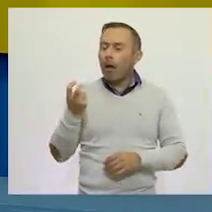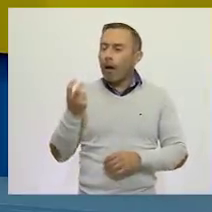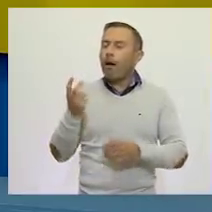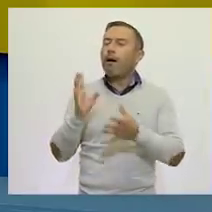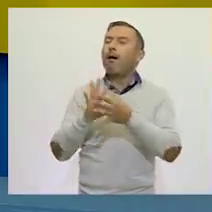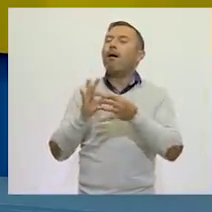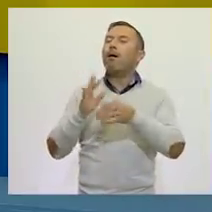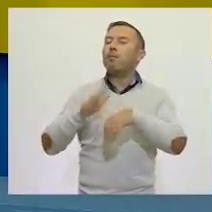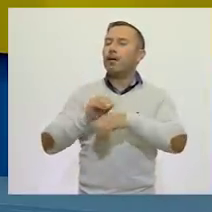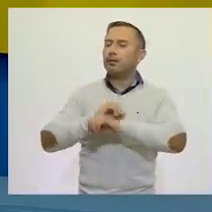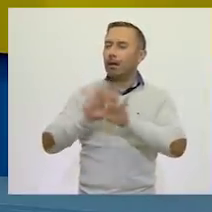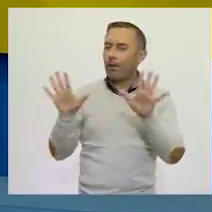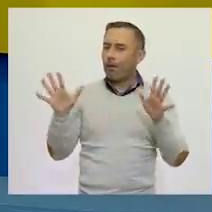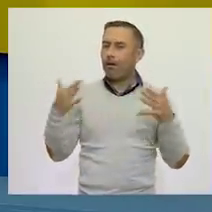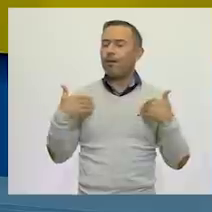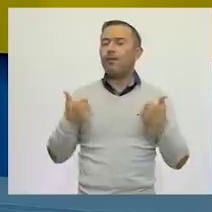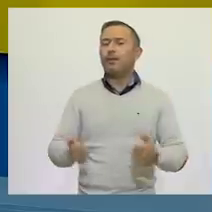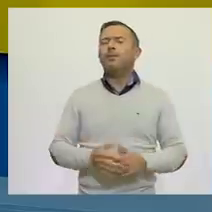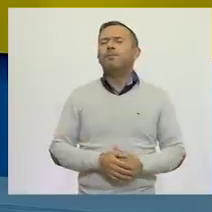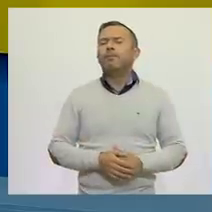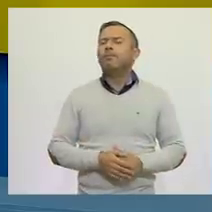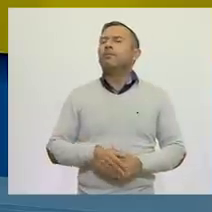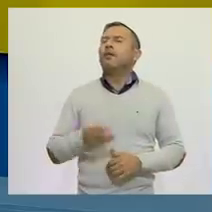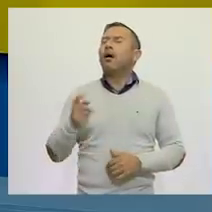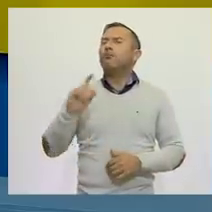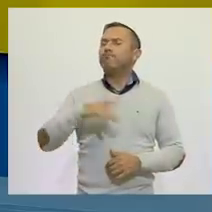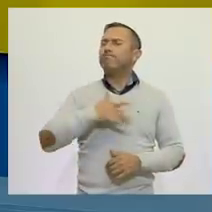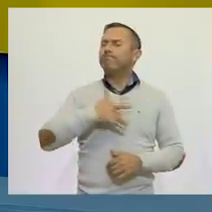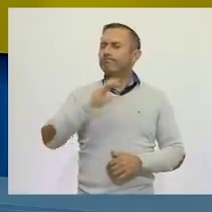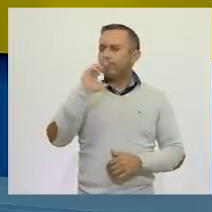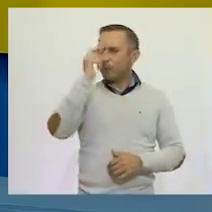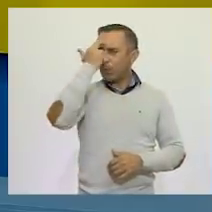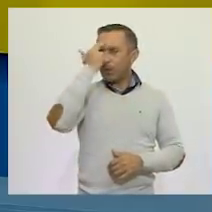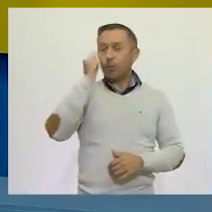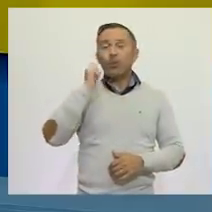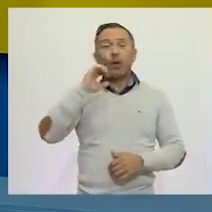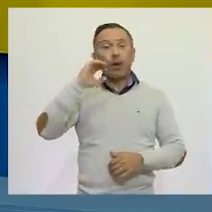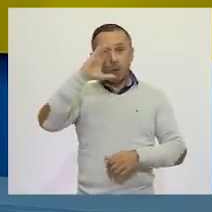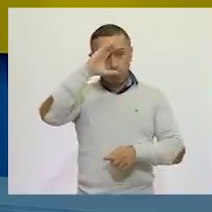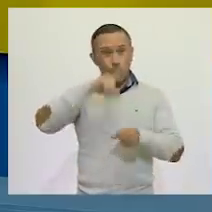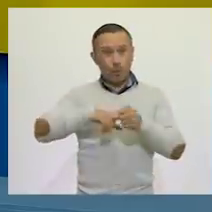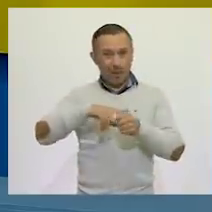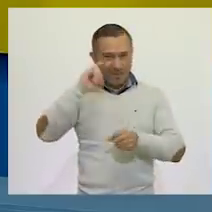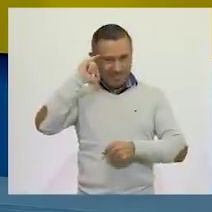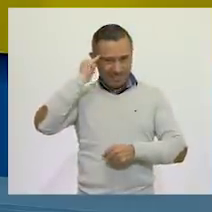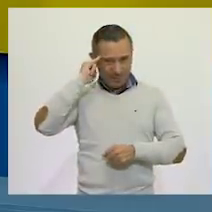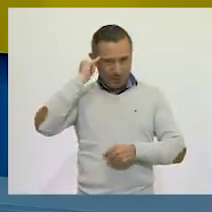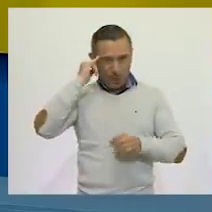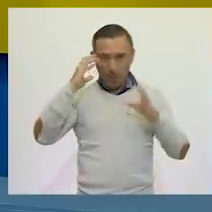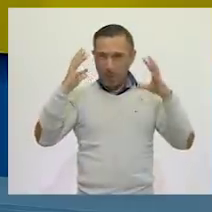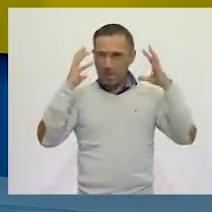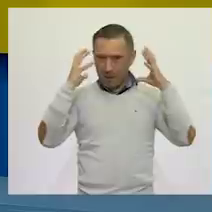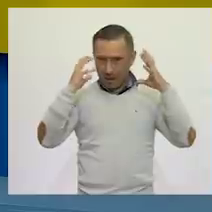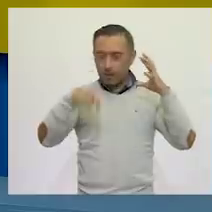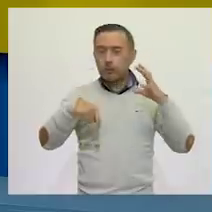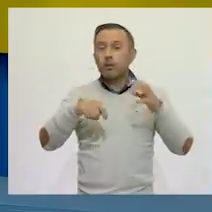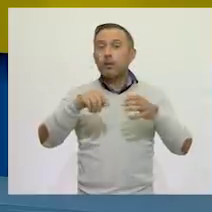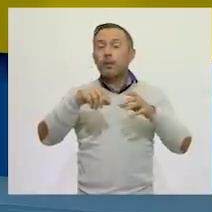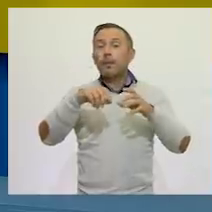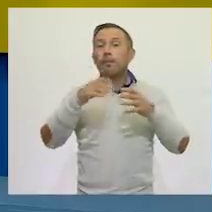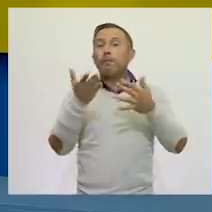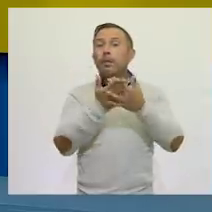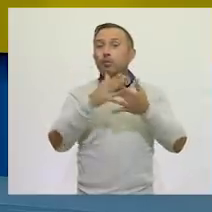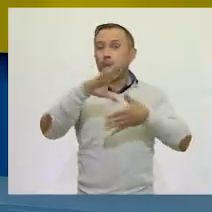maestra. También recuerdo que, la cultura olmeca es considerada el primer pueblo de Mesoamérica que alcanzó el grado